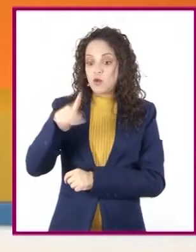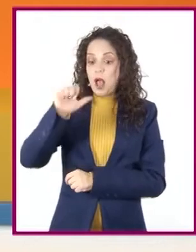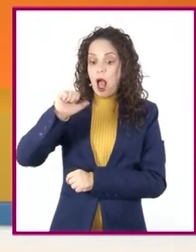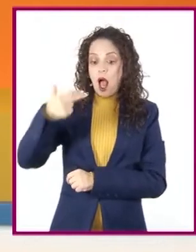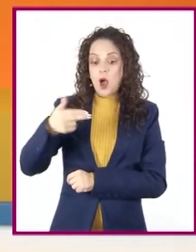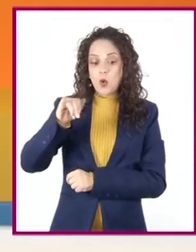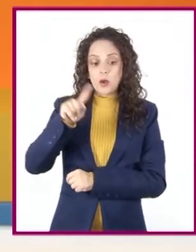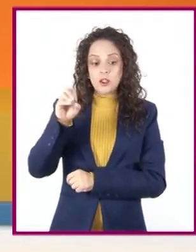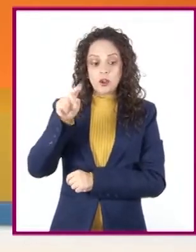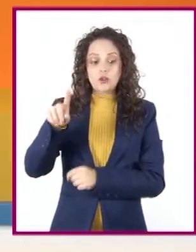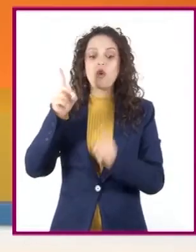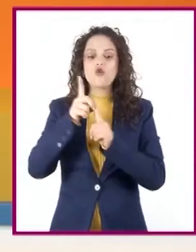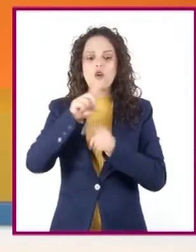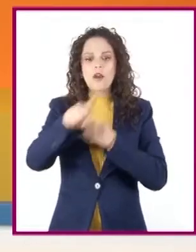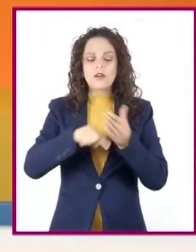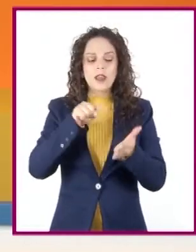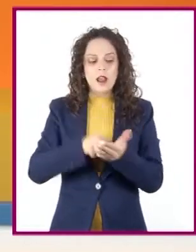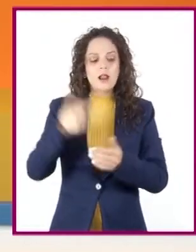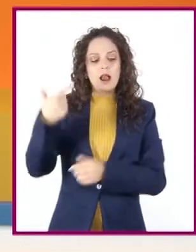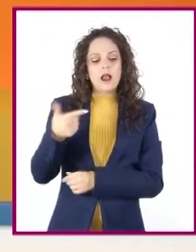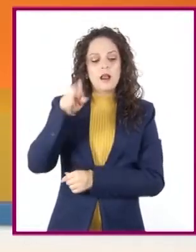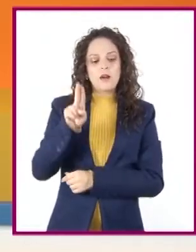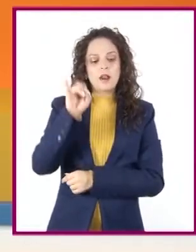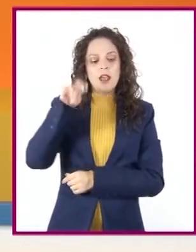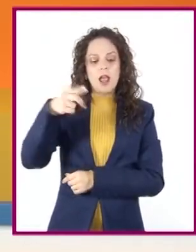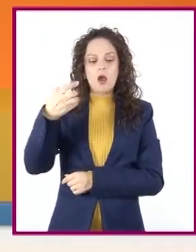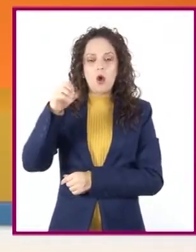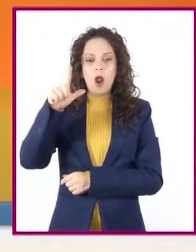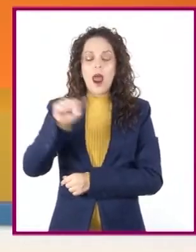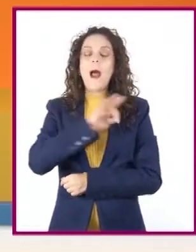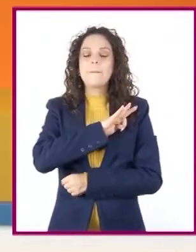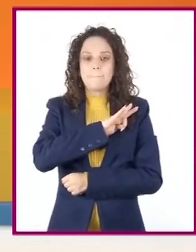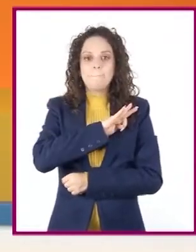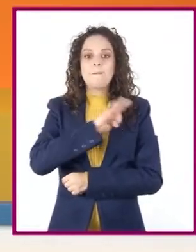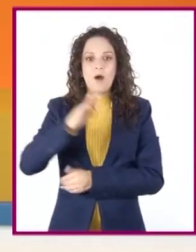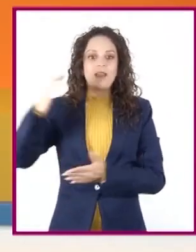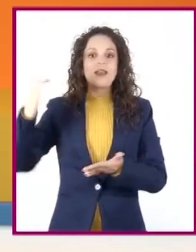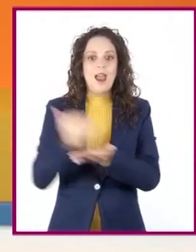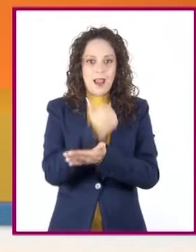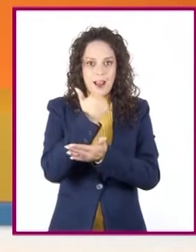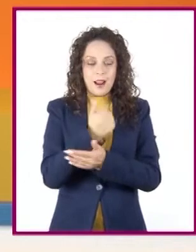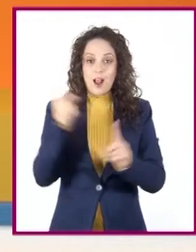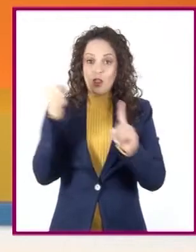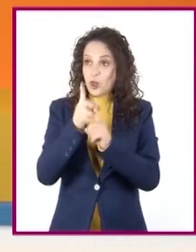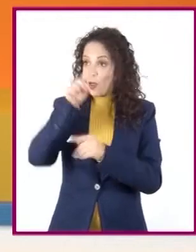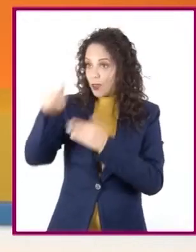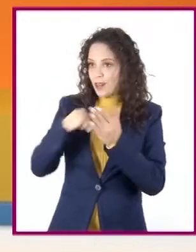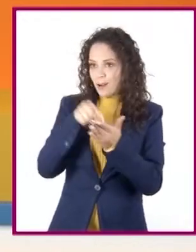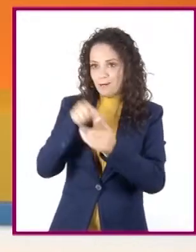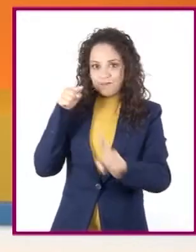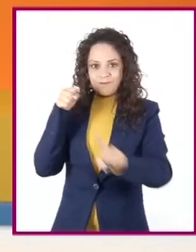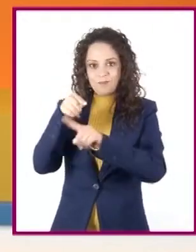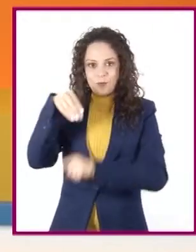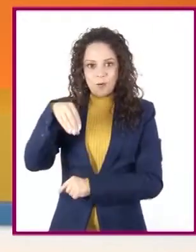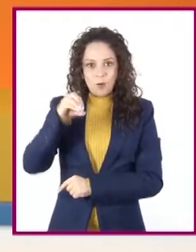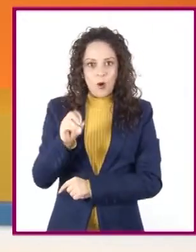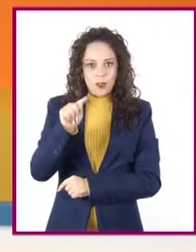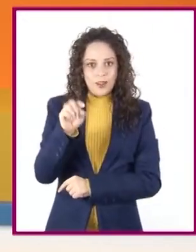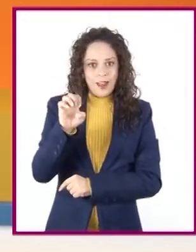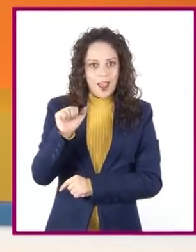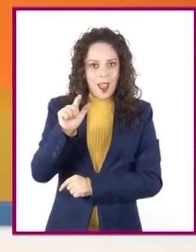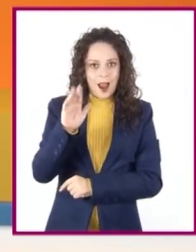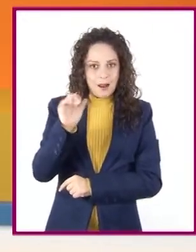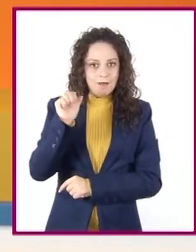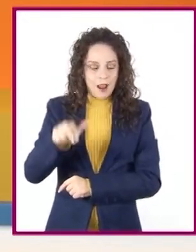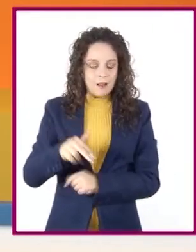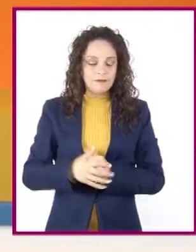en Giengola, podía derrotar esta vez a Zahuindanda en Monte Albán. Doncella valerosa y de